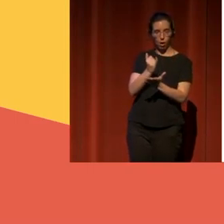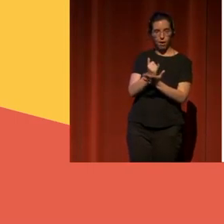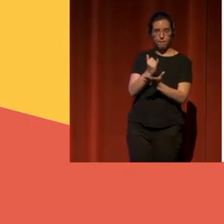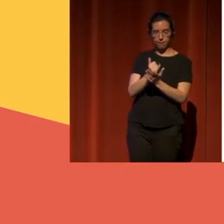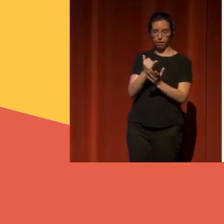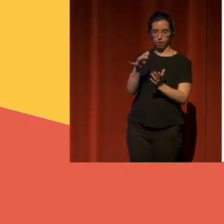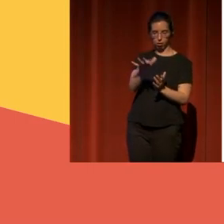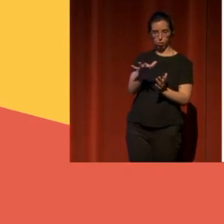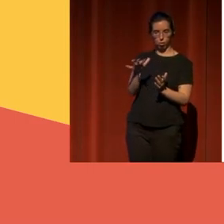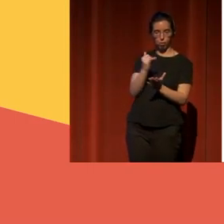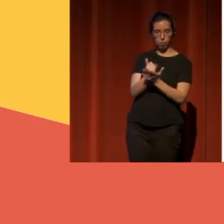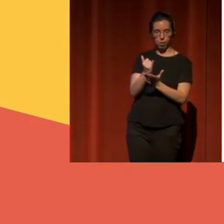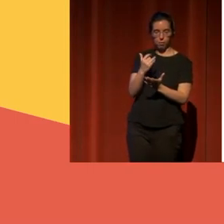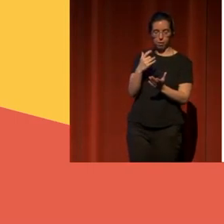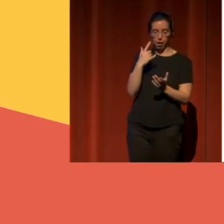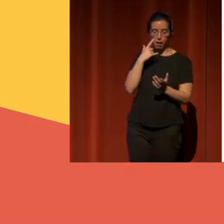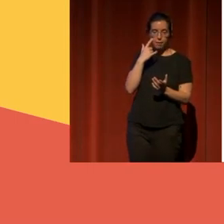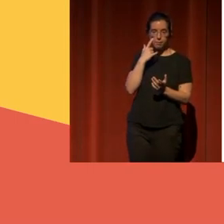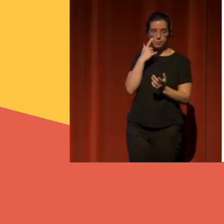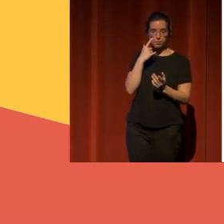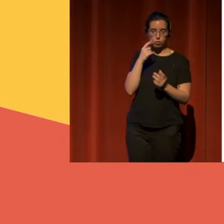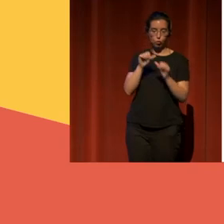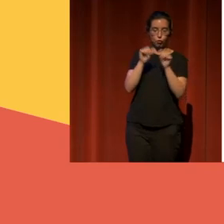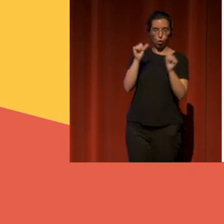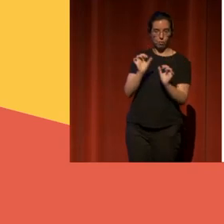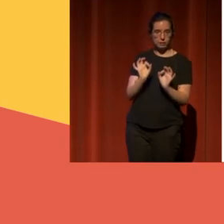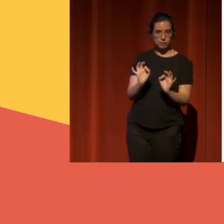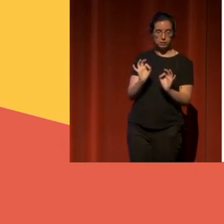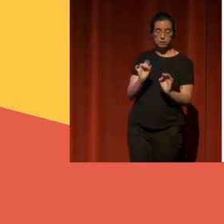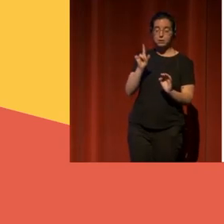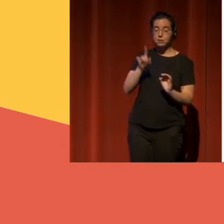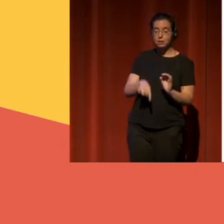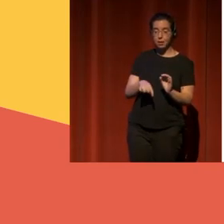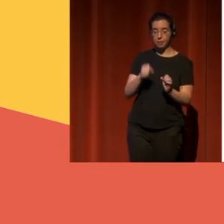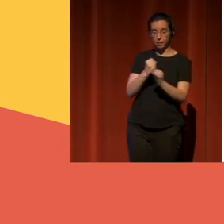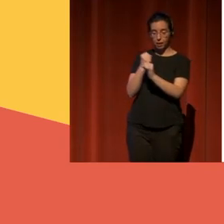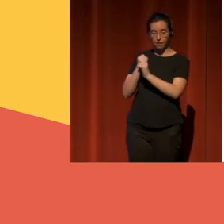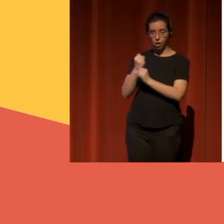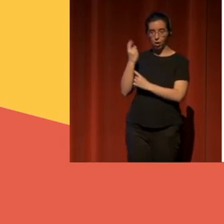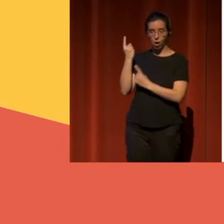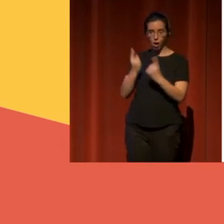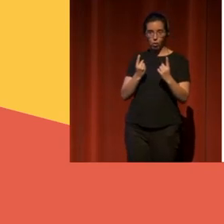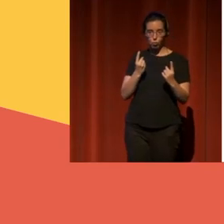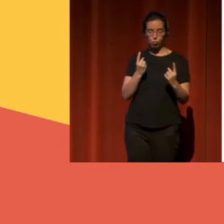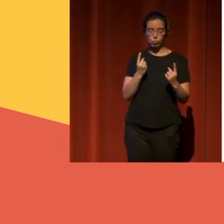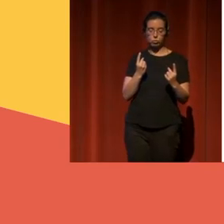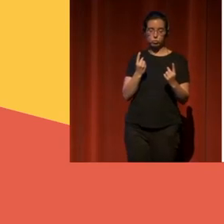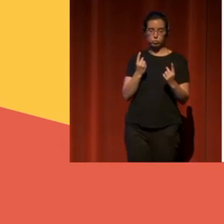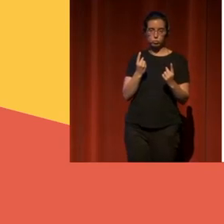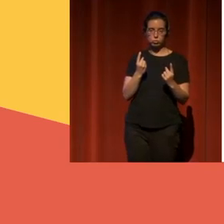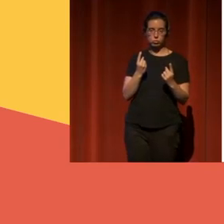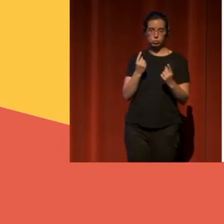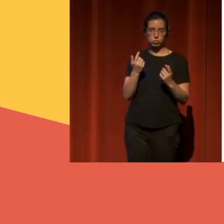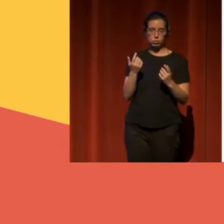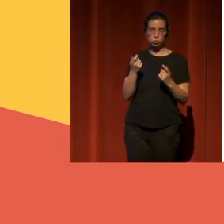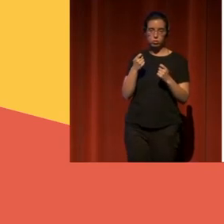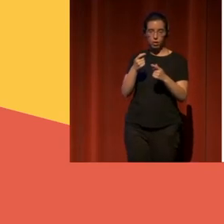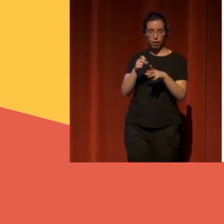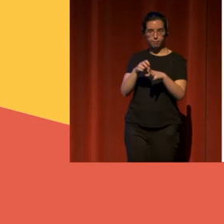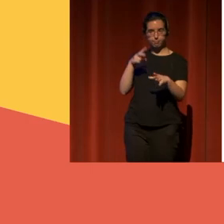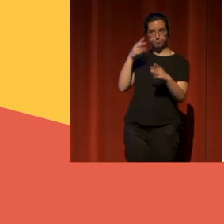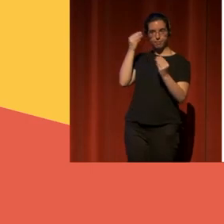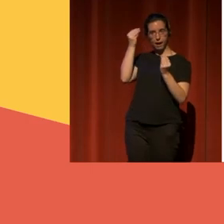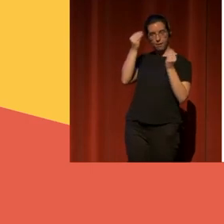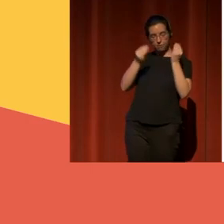estos formatos y bueno, valoramos también que algunos trabajos que otorgaban al enfoque reflexivo de estas